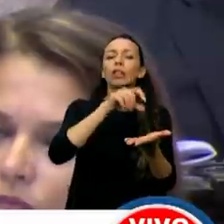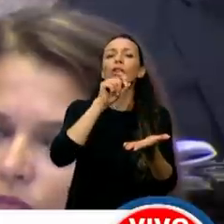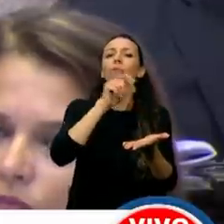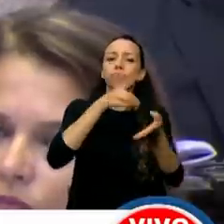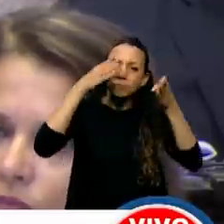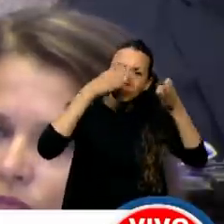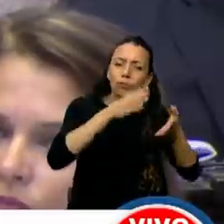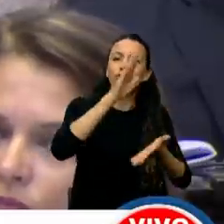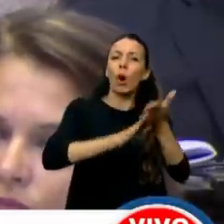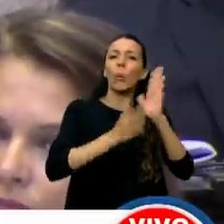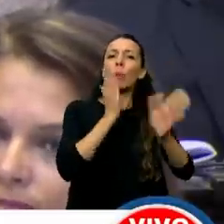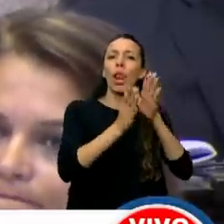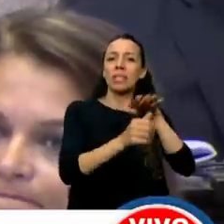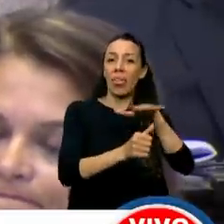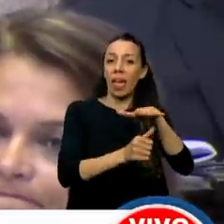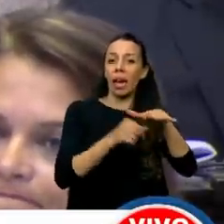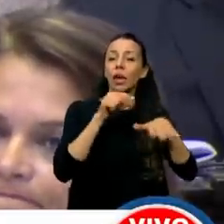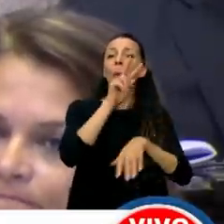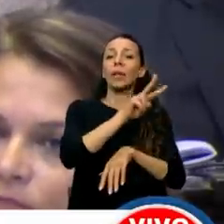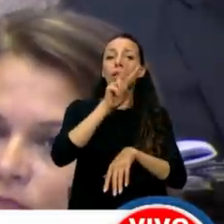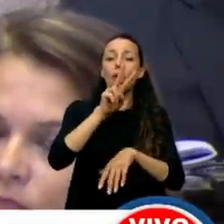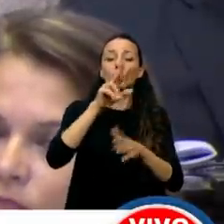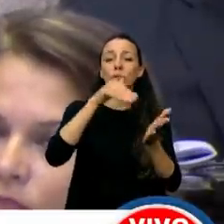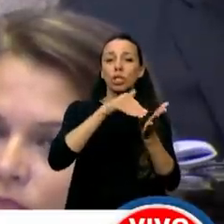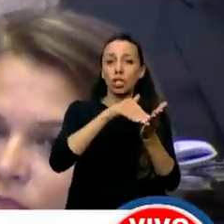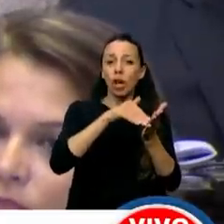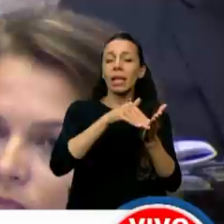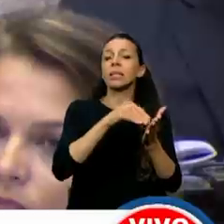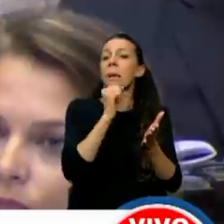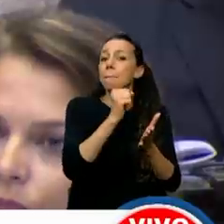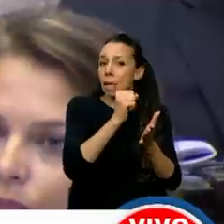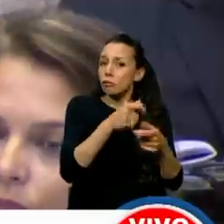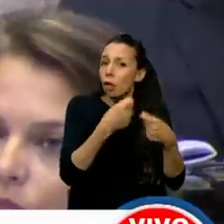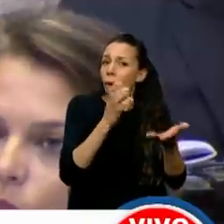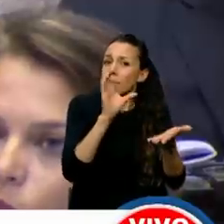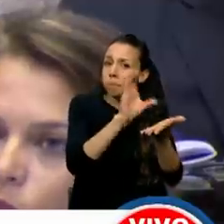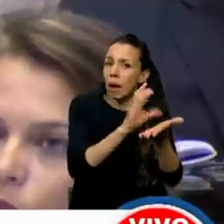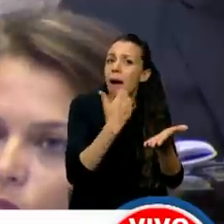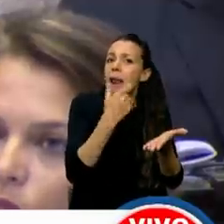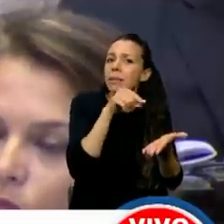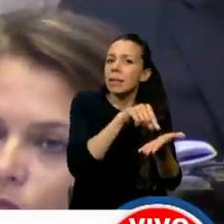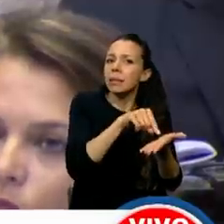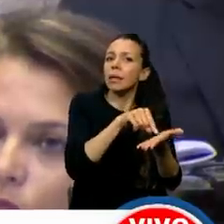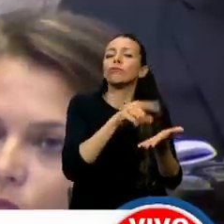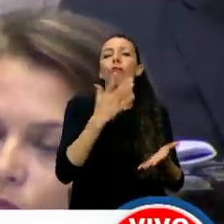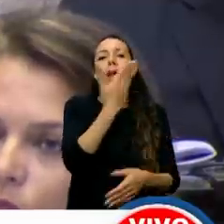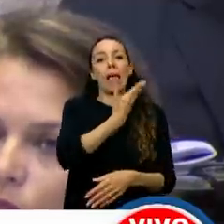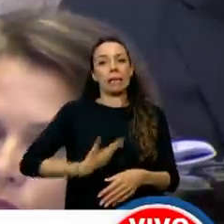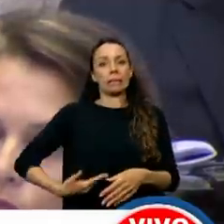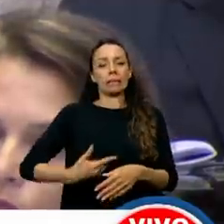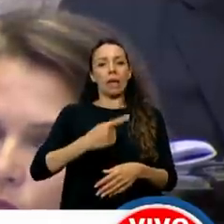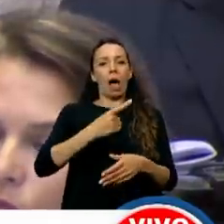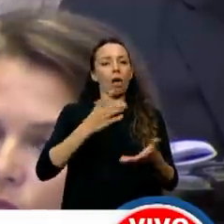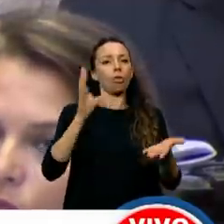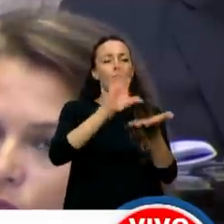violencia de género por 22 millones de pesos que tendrá un impacto directo del estado nacional en